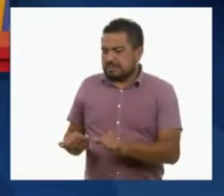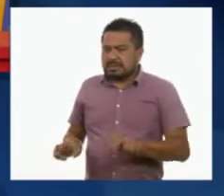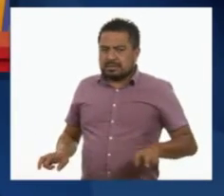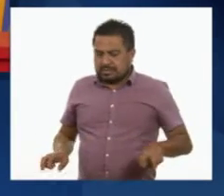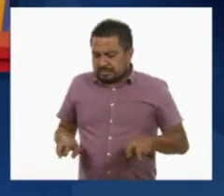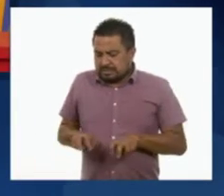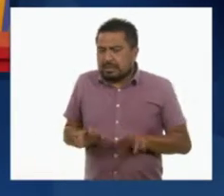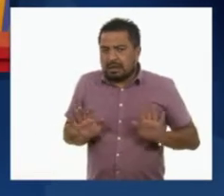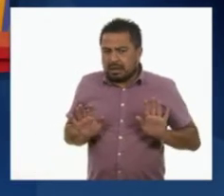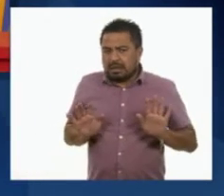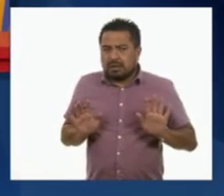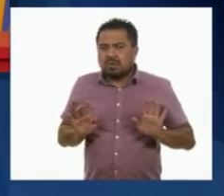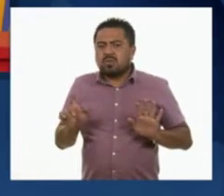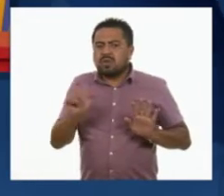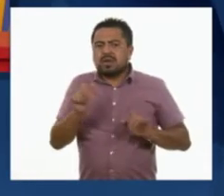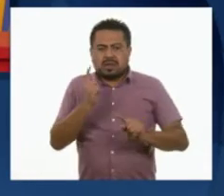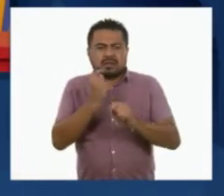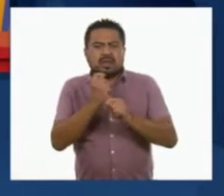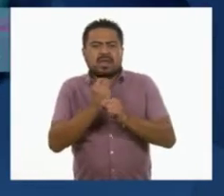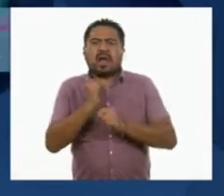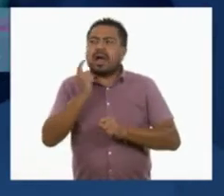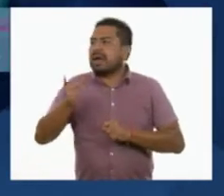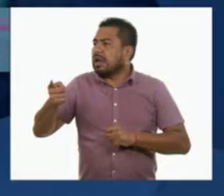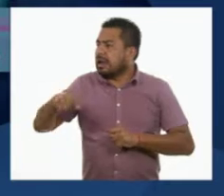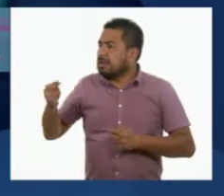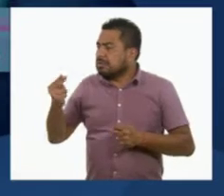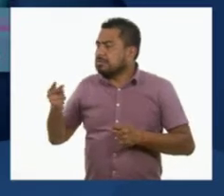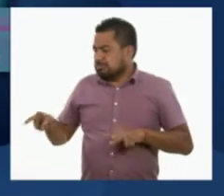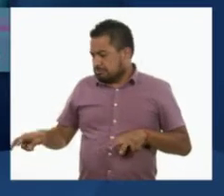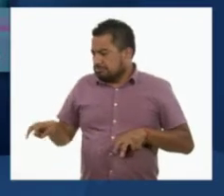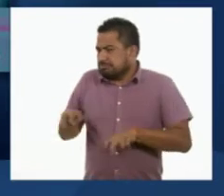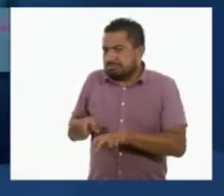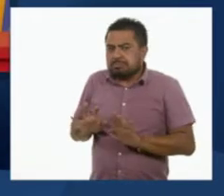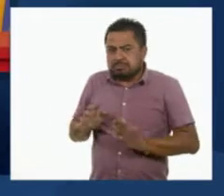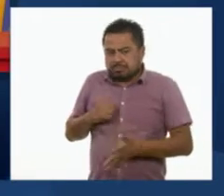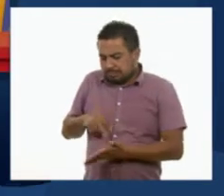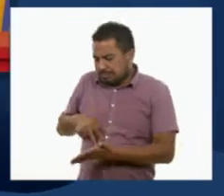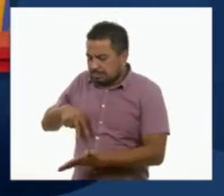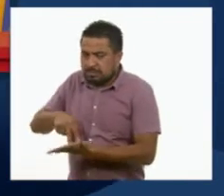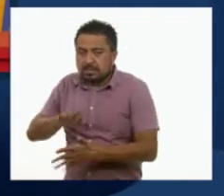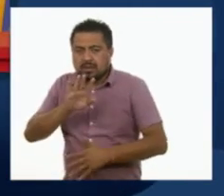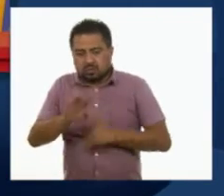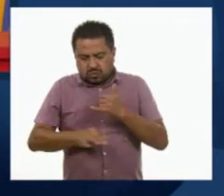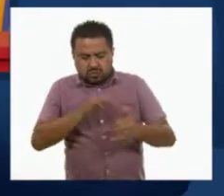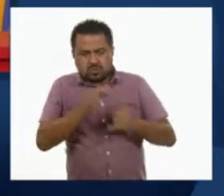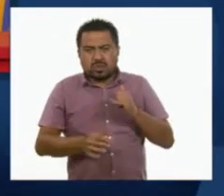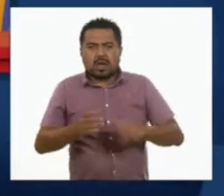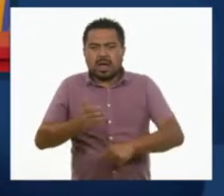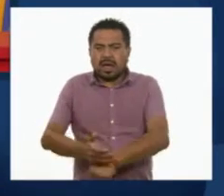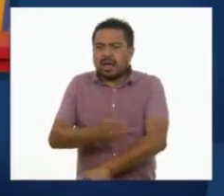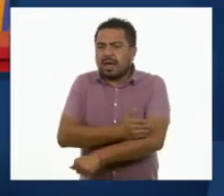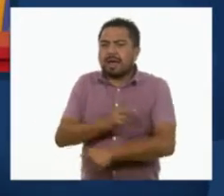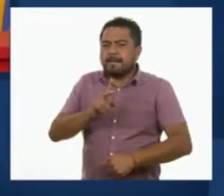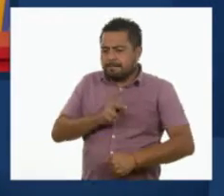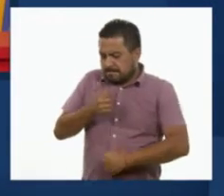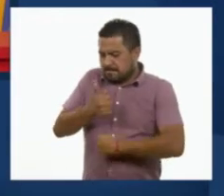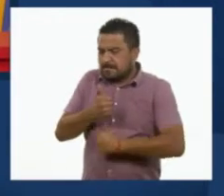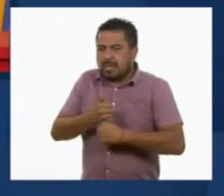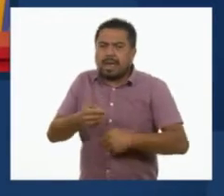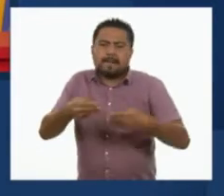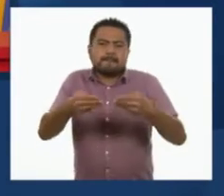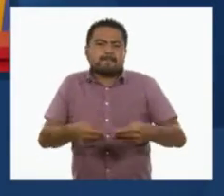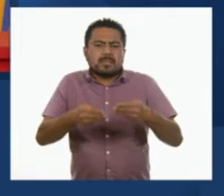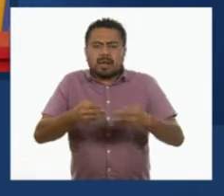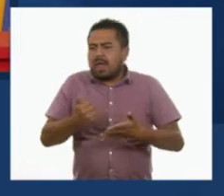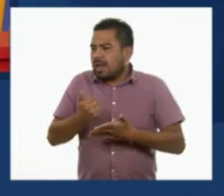en el transporte público a quien más lo necesite. Muy bien. Y por último, acompañar a mi abuelita al mercado